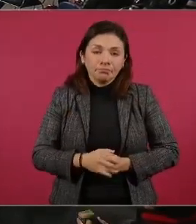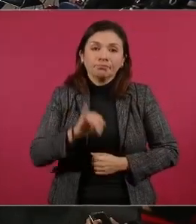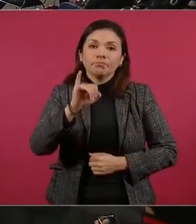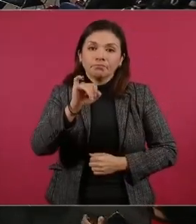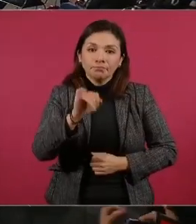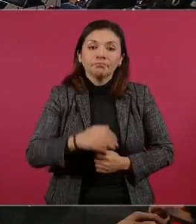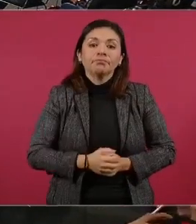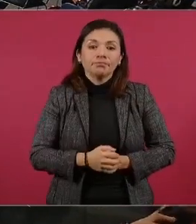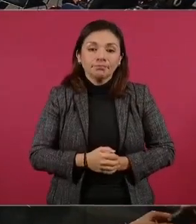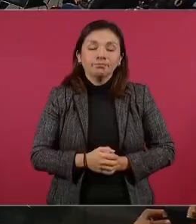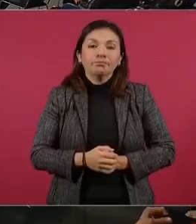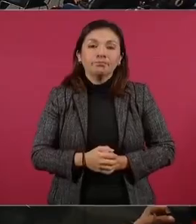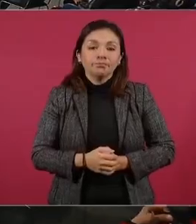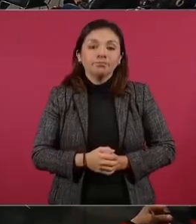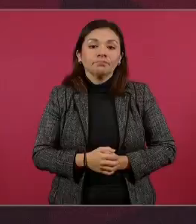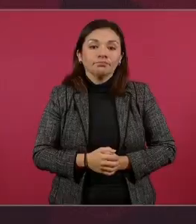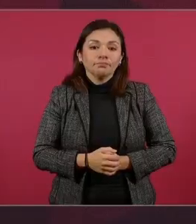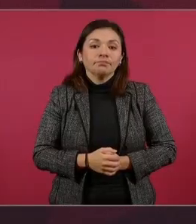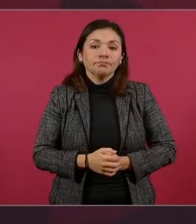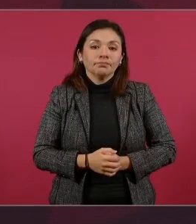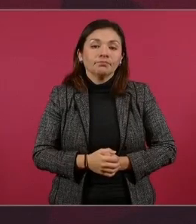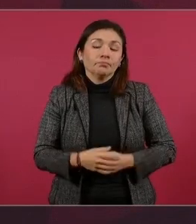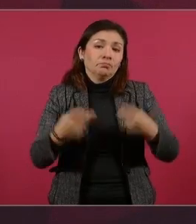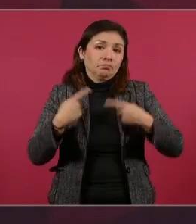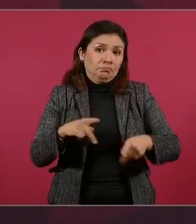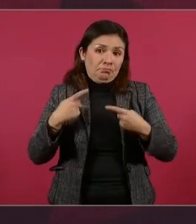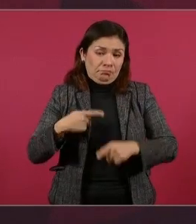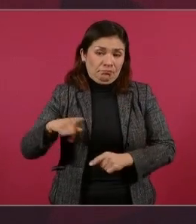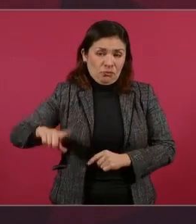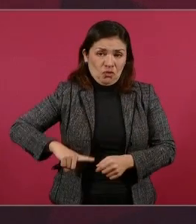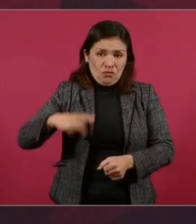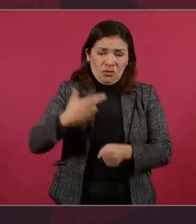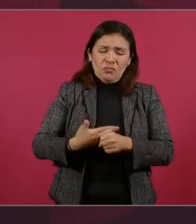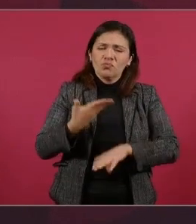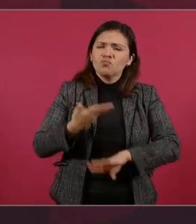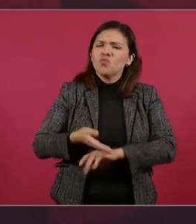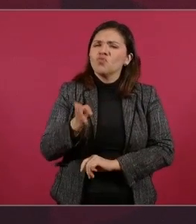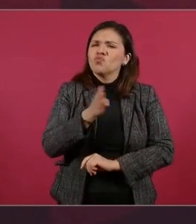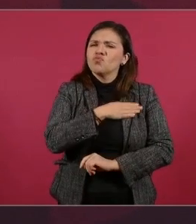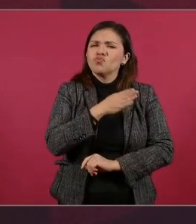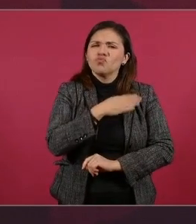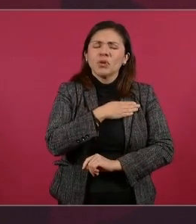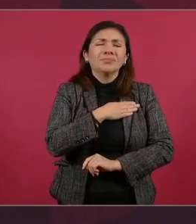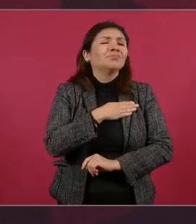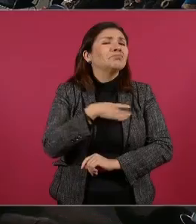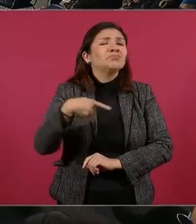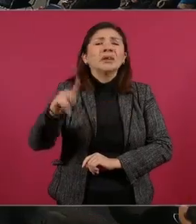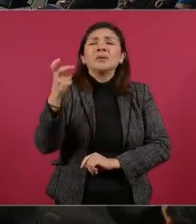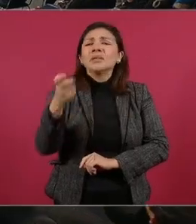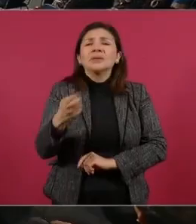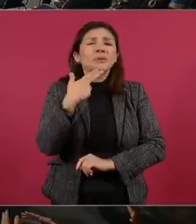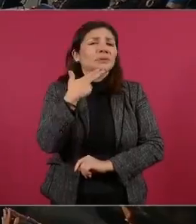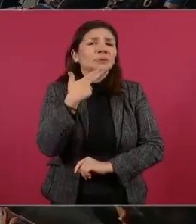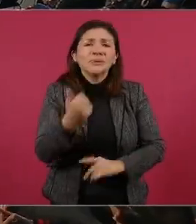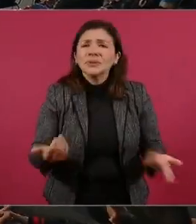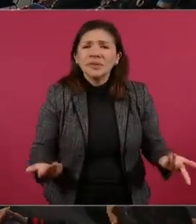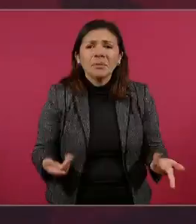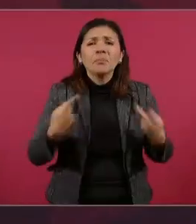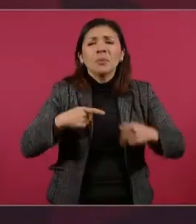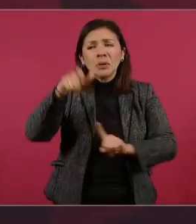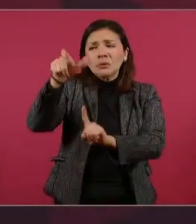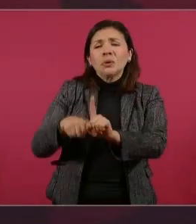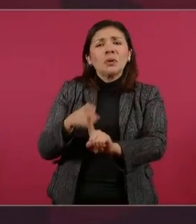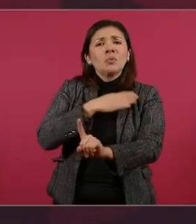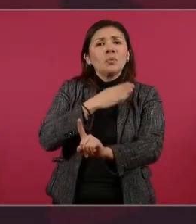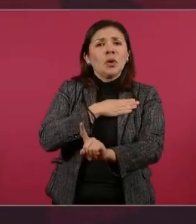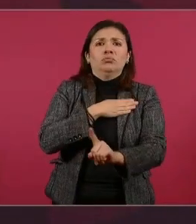y repito es un extraordinario gobernador muy bueno eso no ayuda presidente que les diga que son bu va